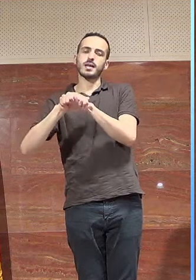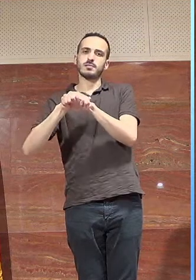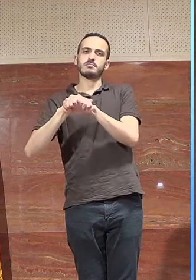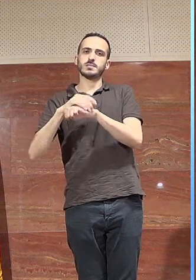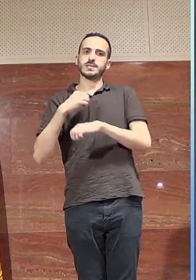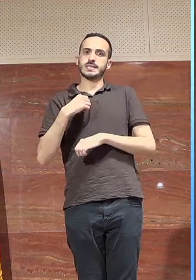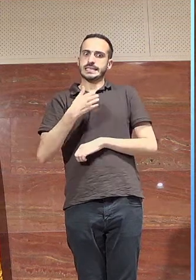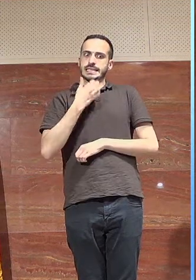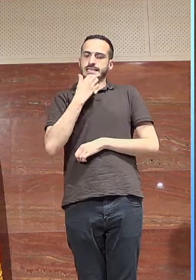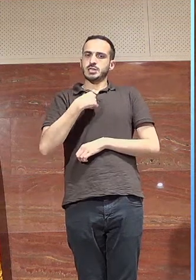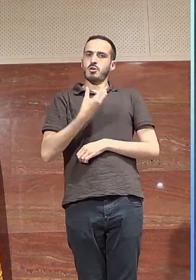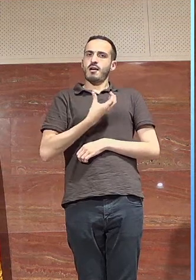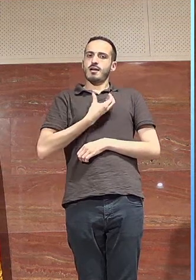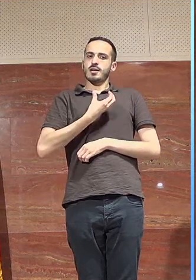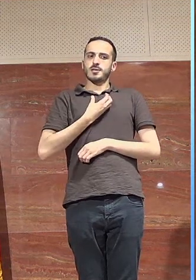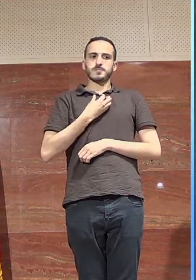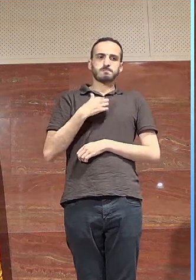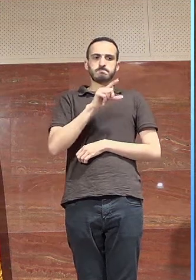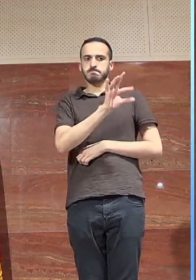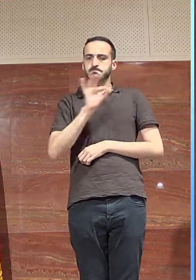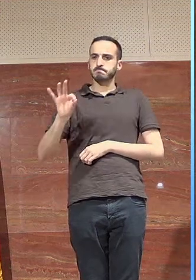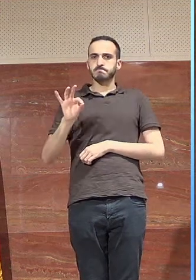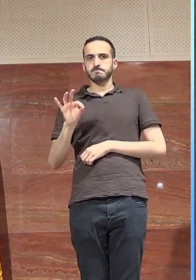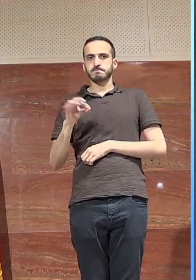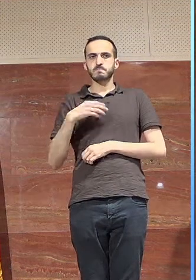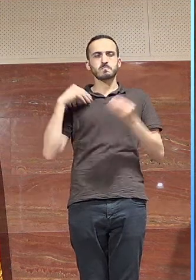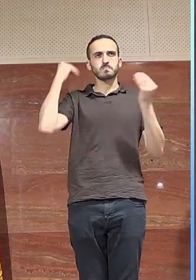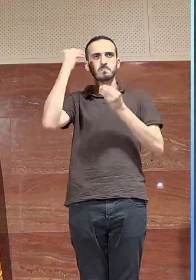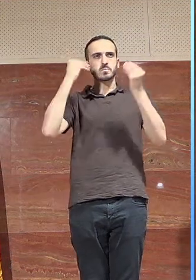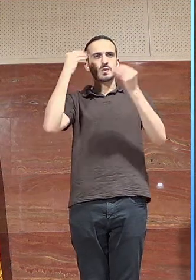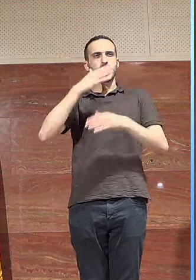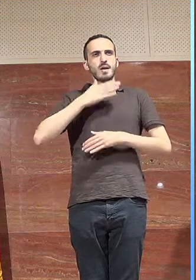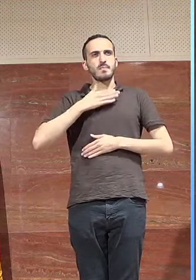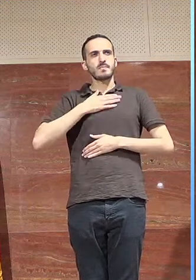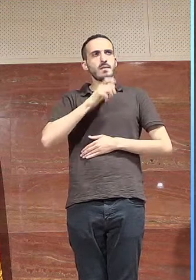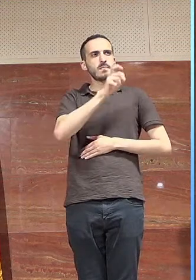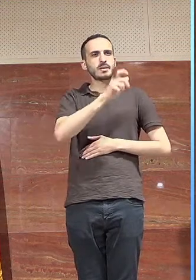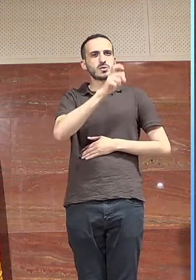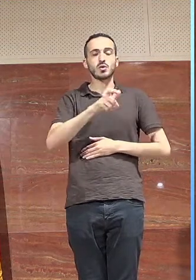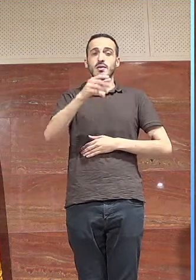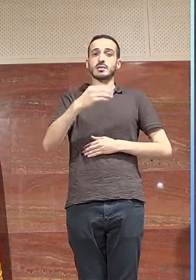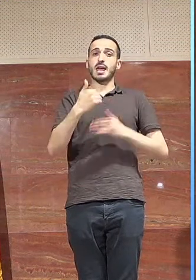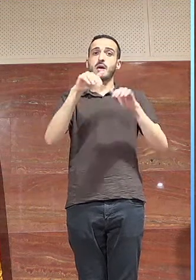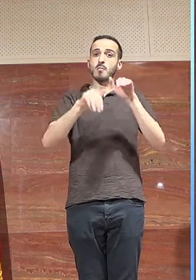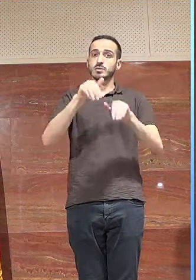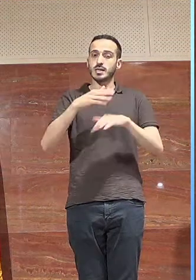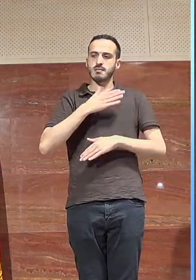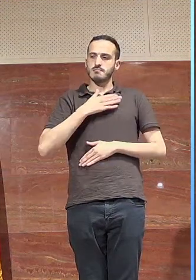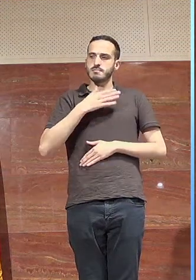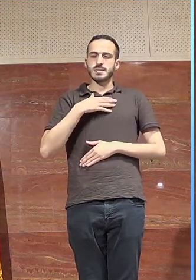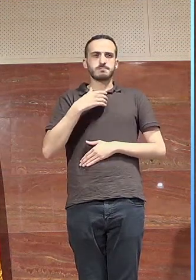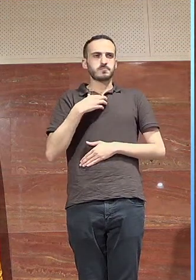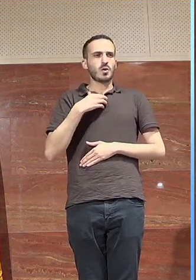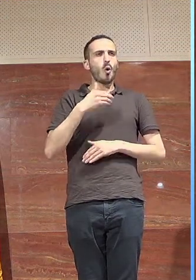fuera el alcalde al que me refería al principio, pues intento pensar en qué me va a ayudar más con mis votantes, ¿no?, y con sus hijos. Posiblemente hago